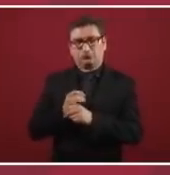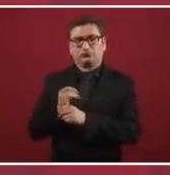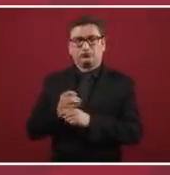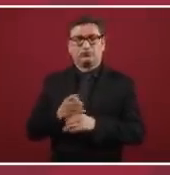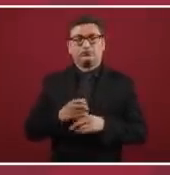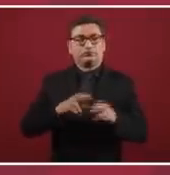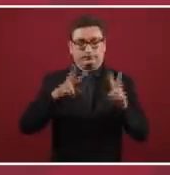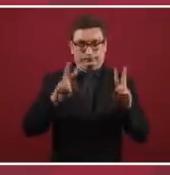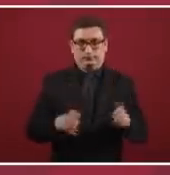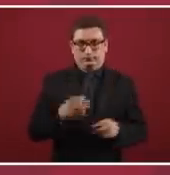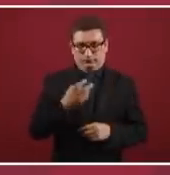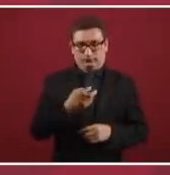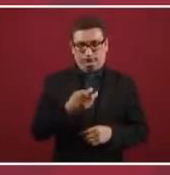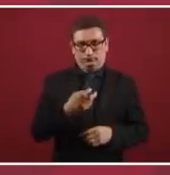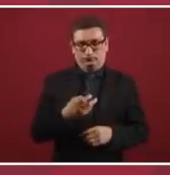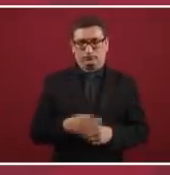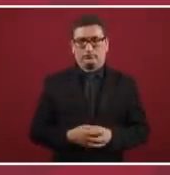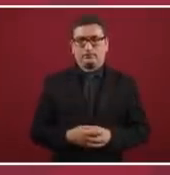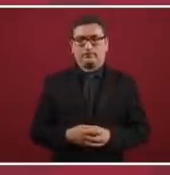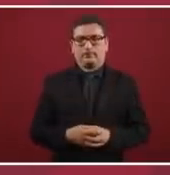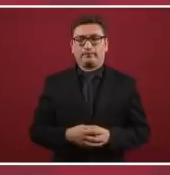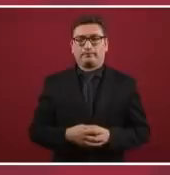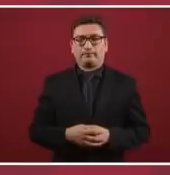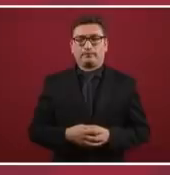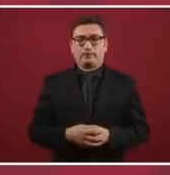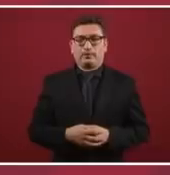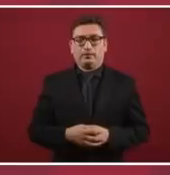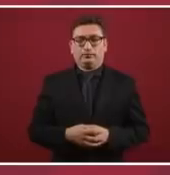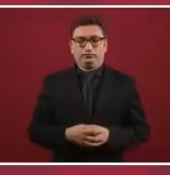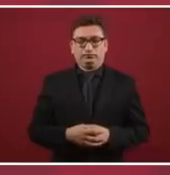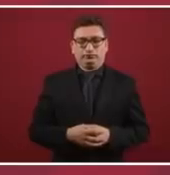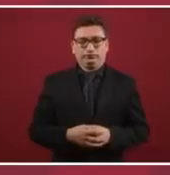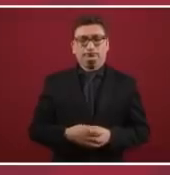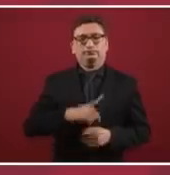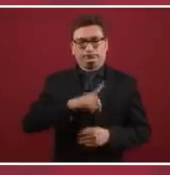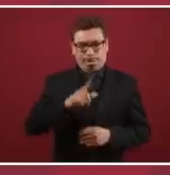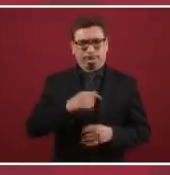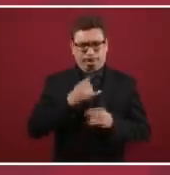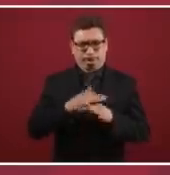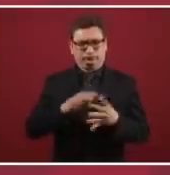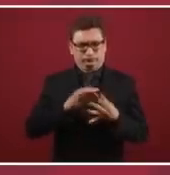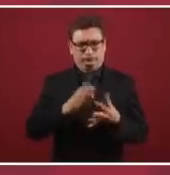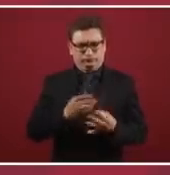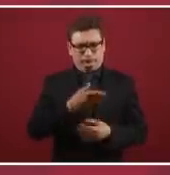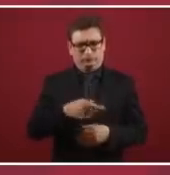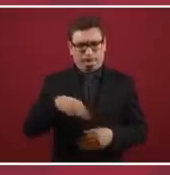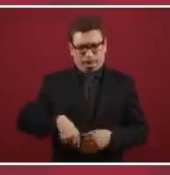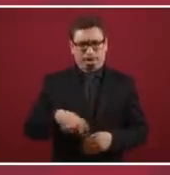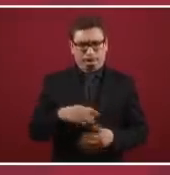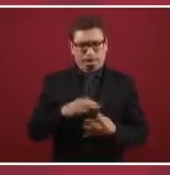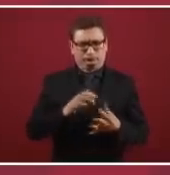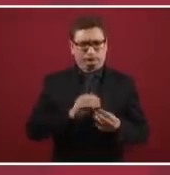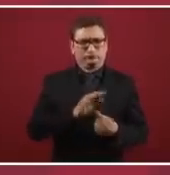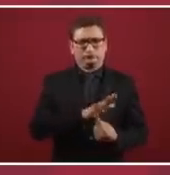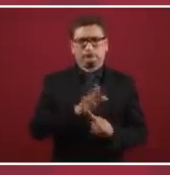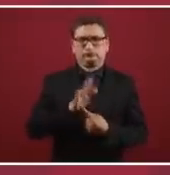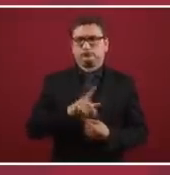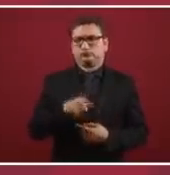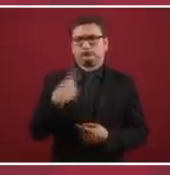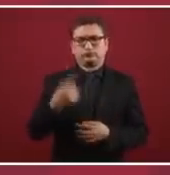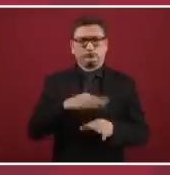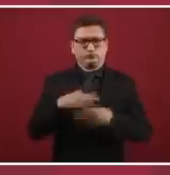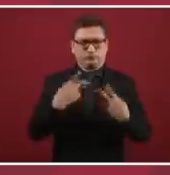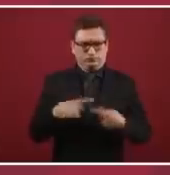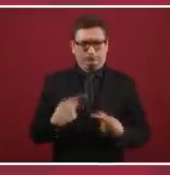este tema y les informamos, te informamos aquí y le informamos a toda la